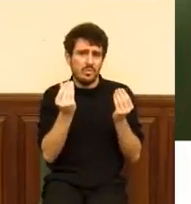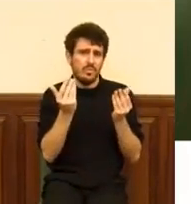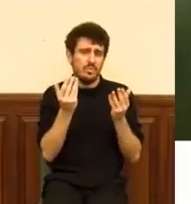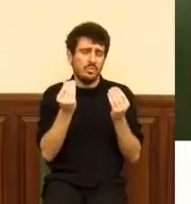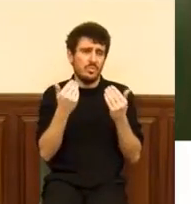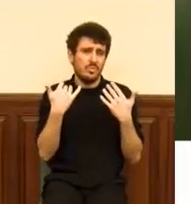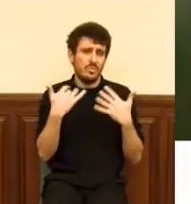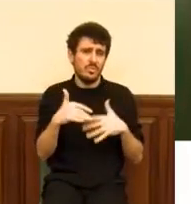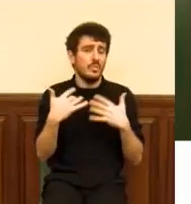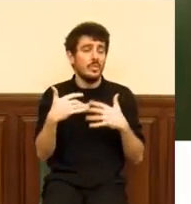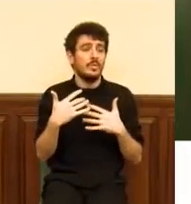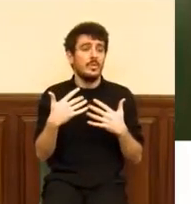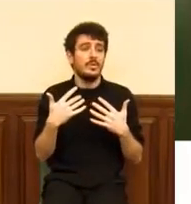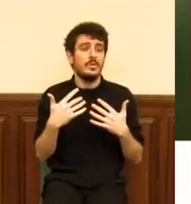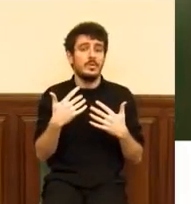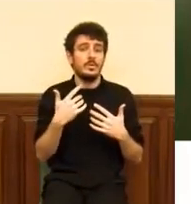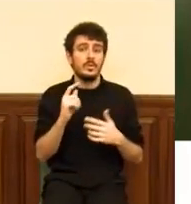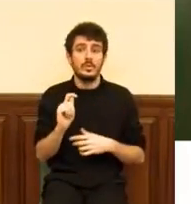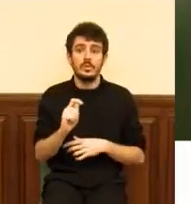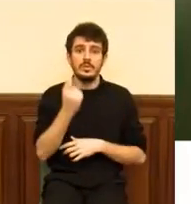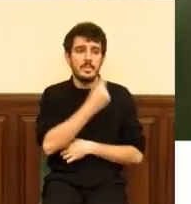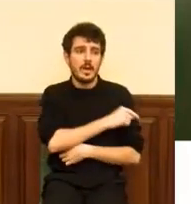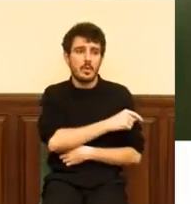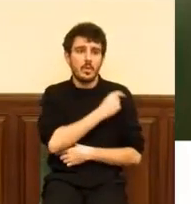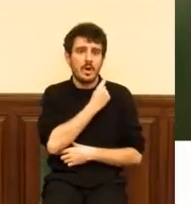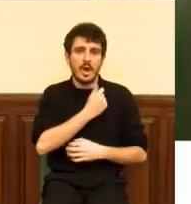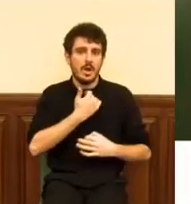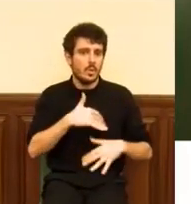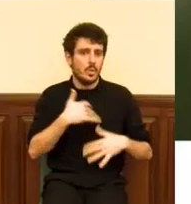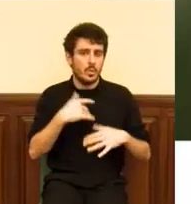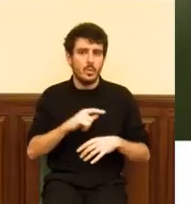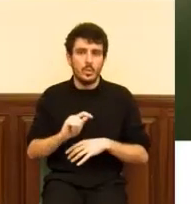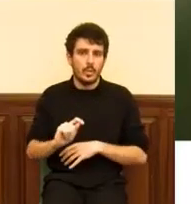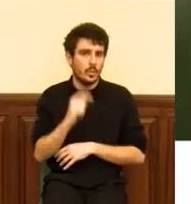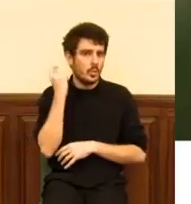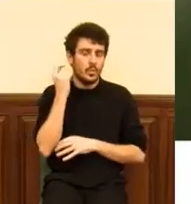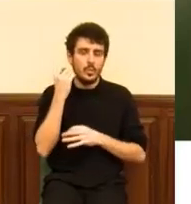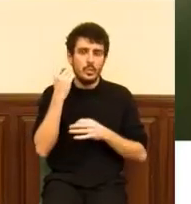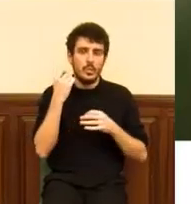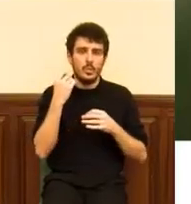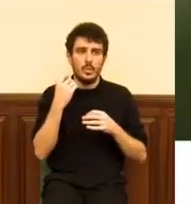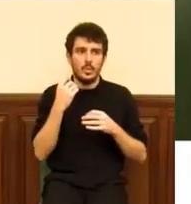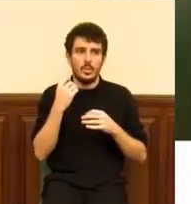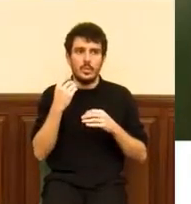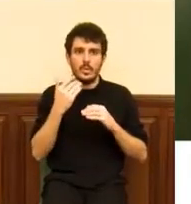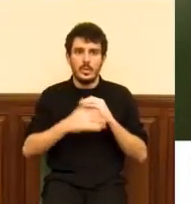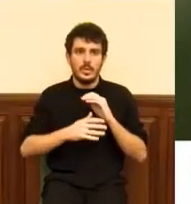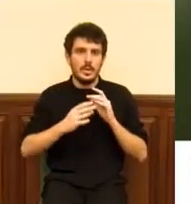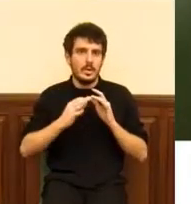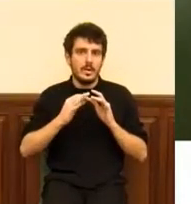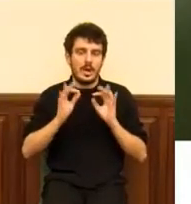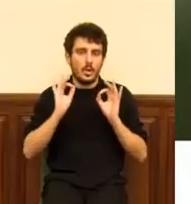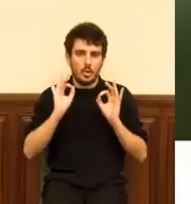Y se ha conseguido la vacuna en un tiempo récord. Muchas personas pensaban